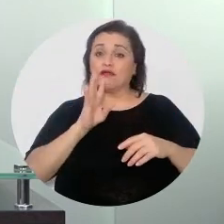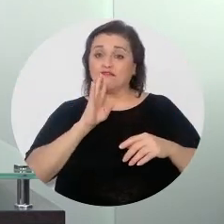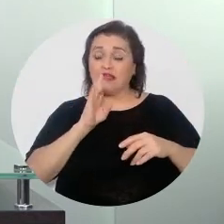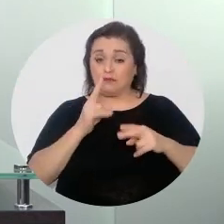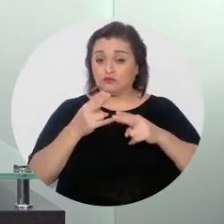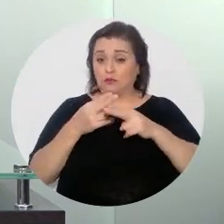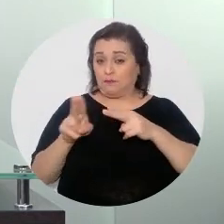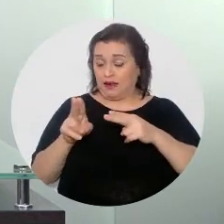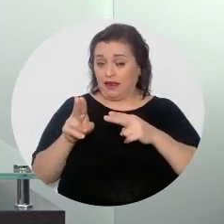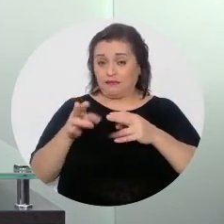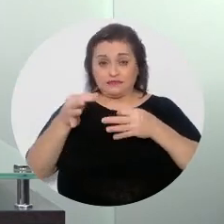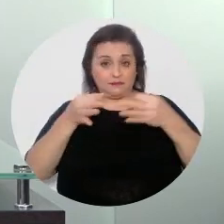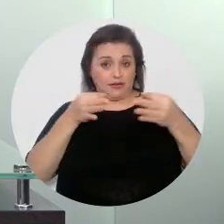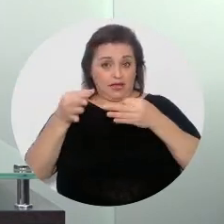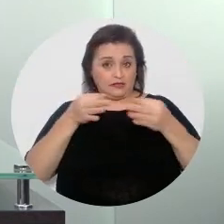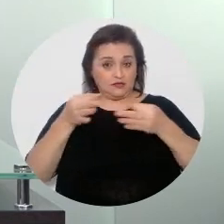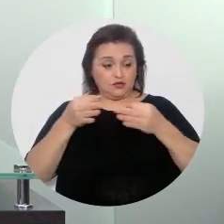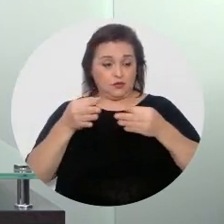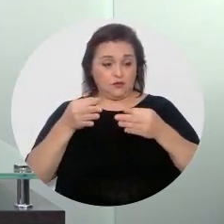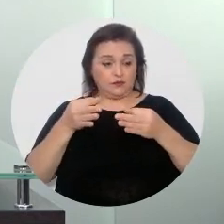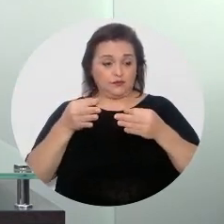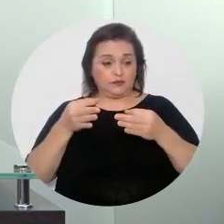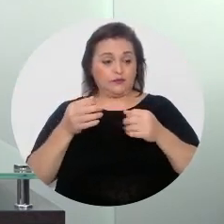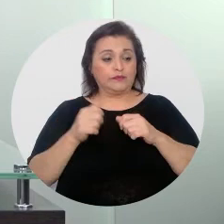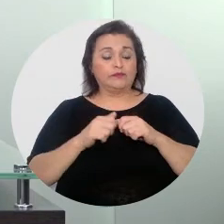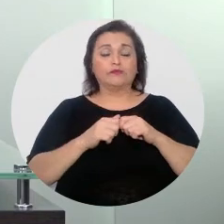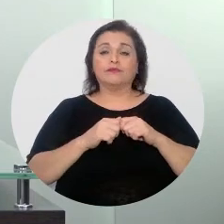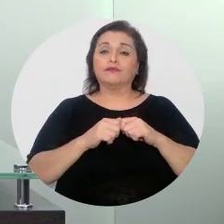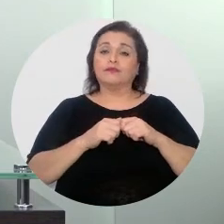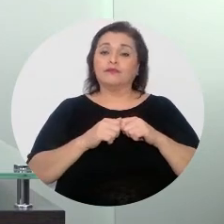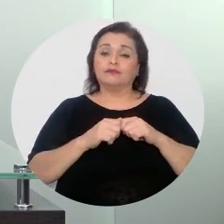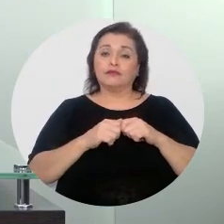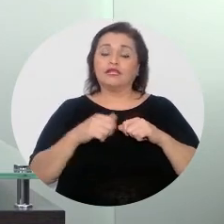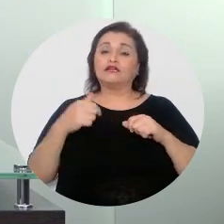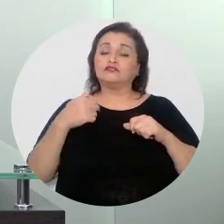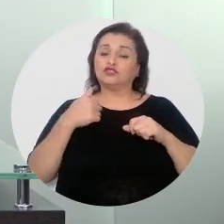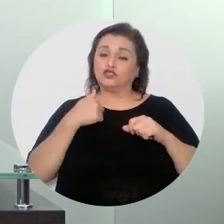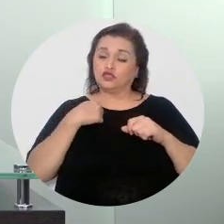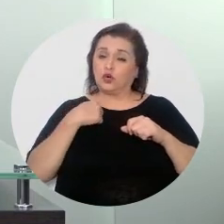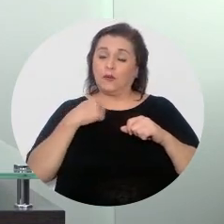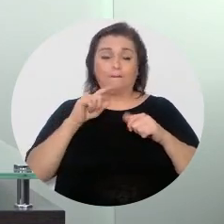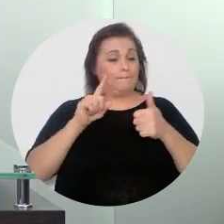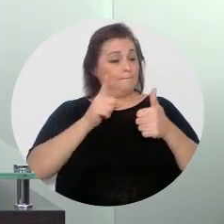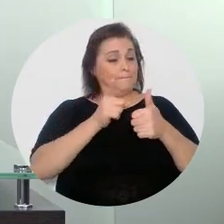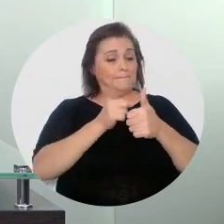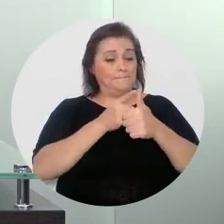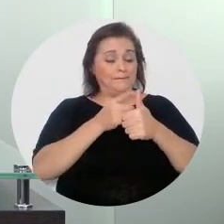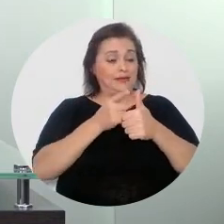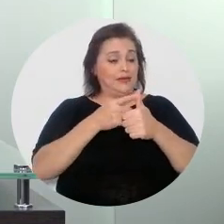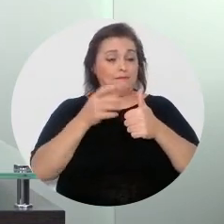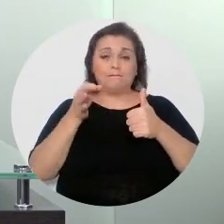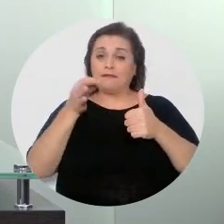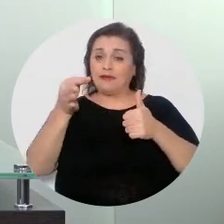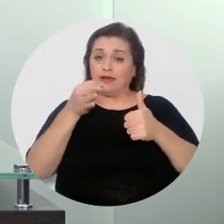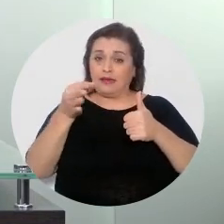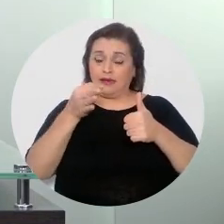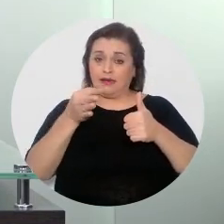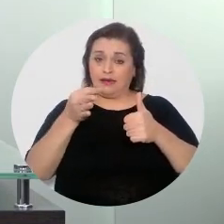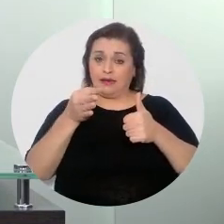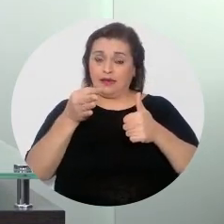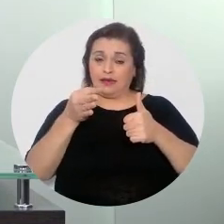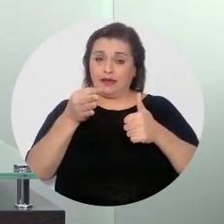que he denominado un breve recorrido, me permito hacer